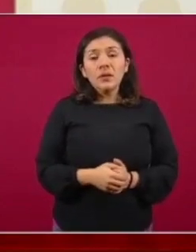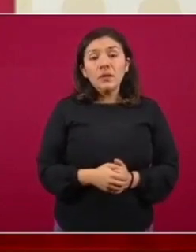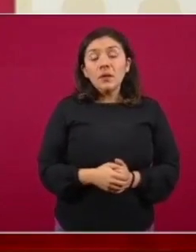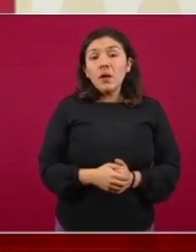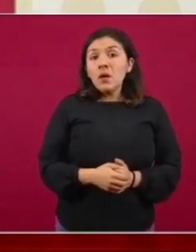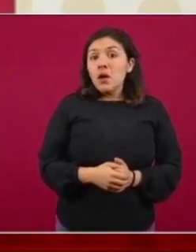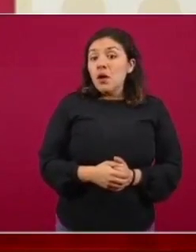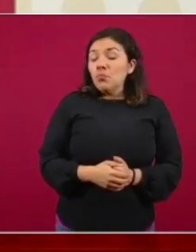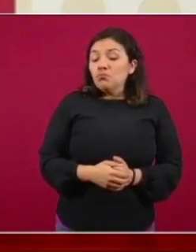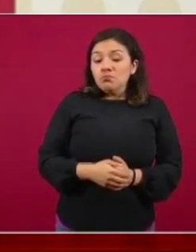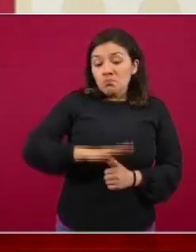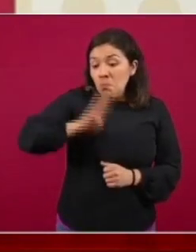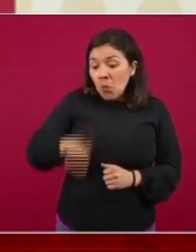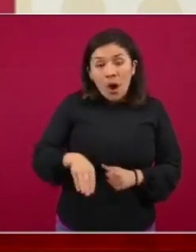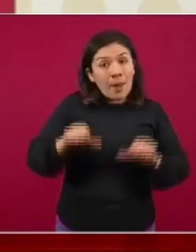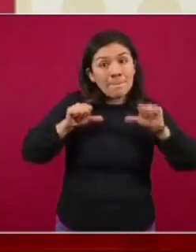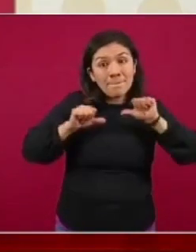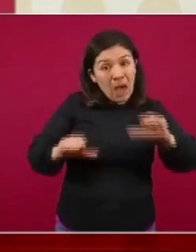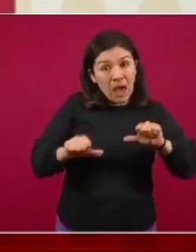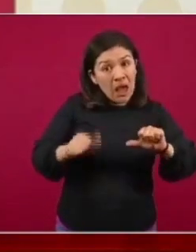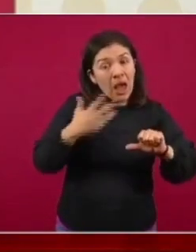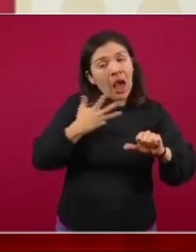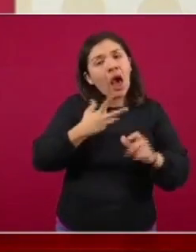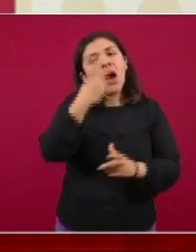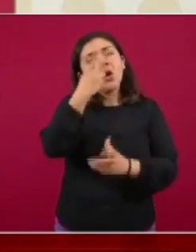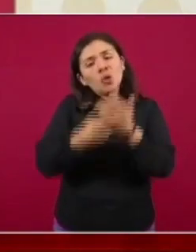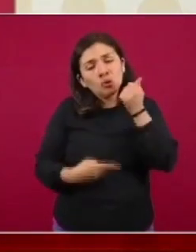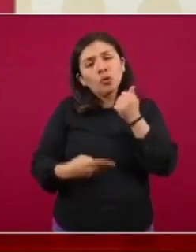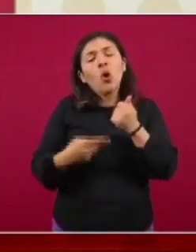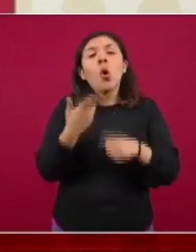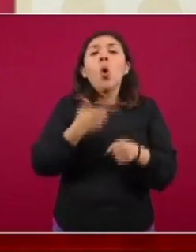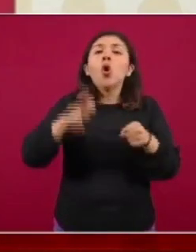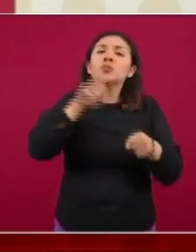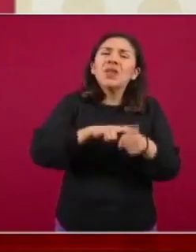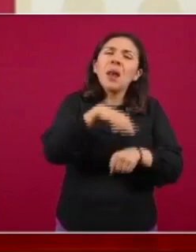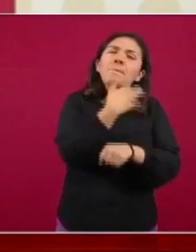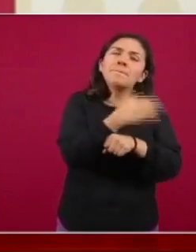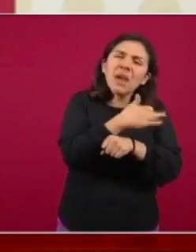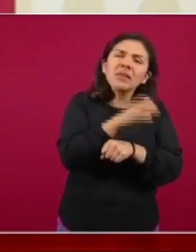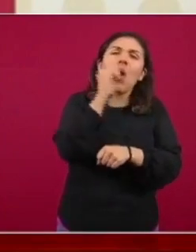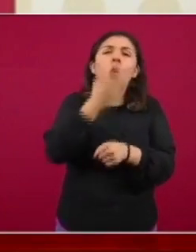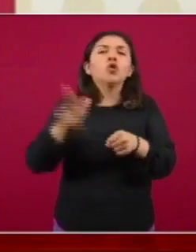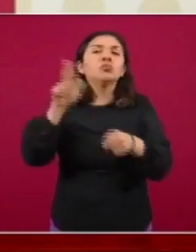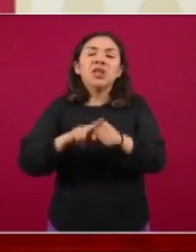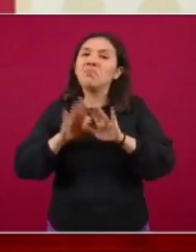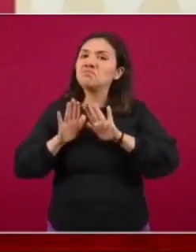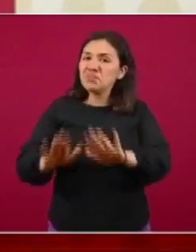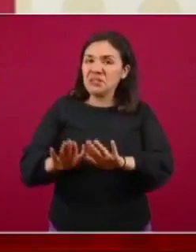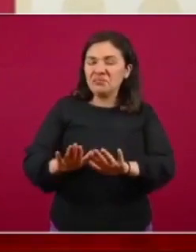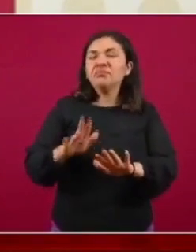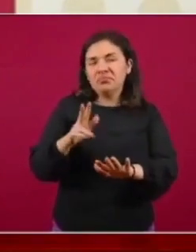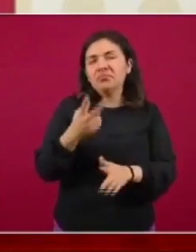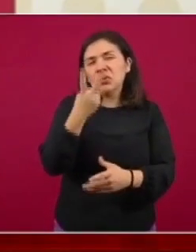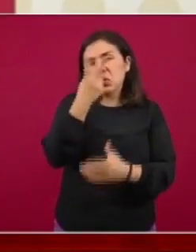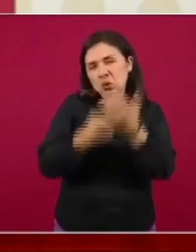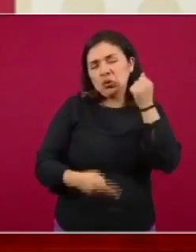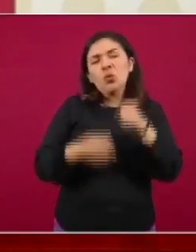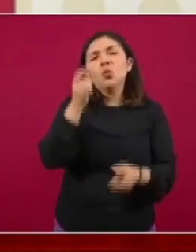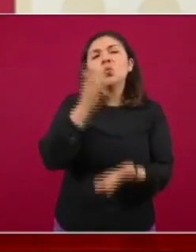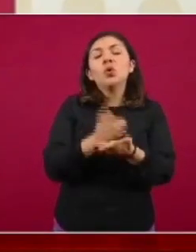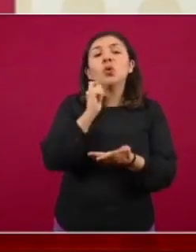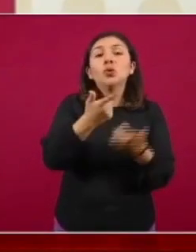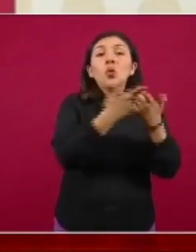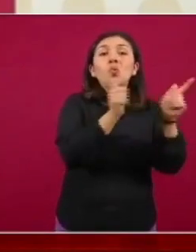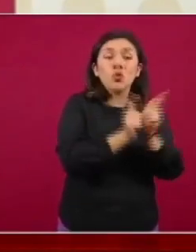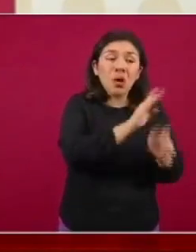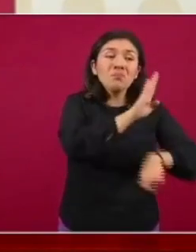no fallecieron, aquí están combinados aquellos que se ingresaron como ambulatorios y que pues se hospitalizaron. Digo, esto nada más está dividiendo aquellos